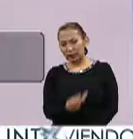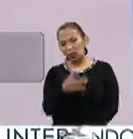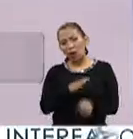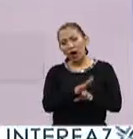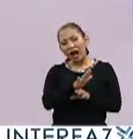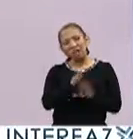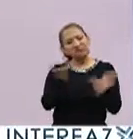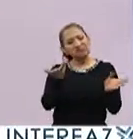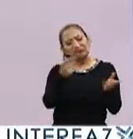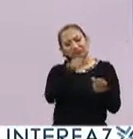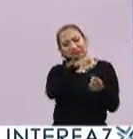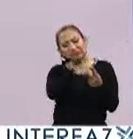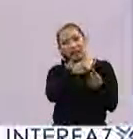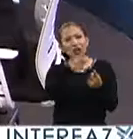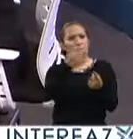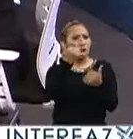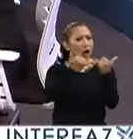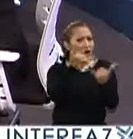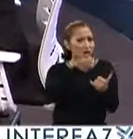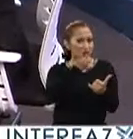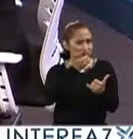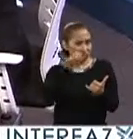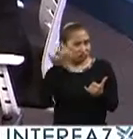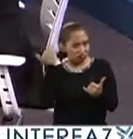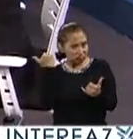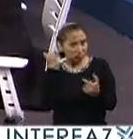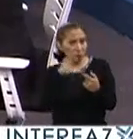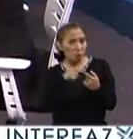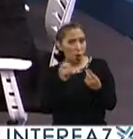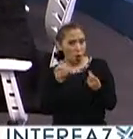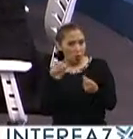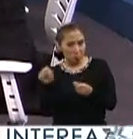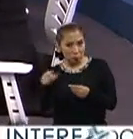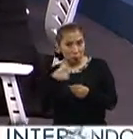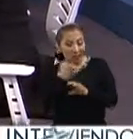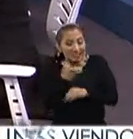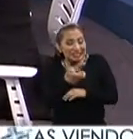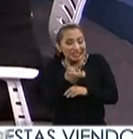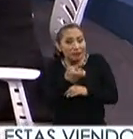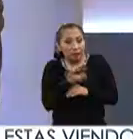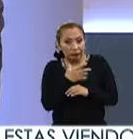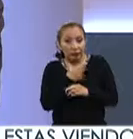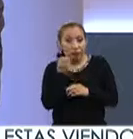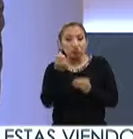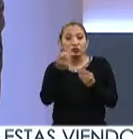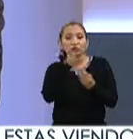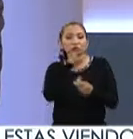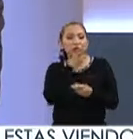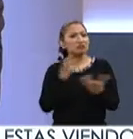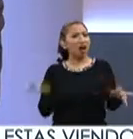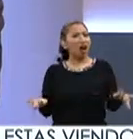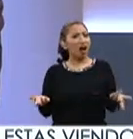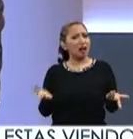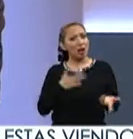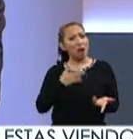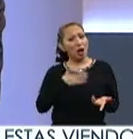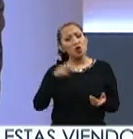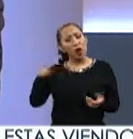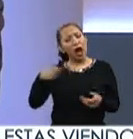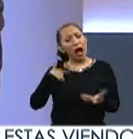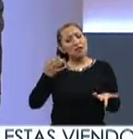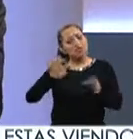de videojuegos, si son los tradicionales, si hay nuevos, te lo hacía precisamente por ello, porque a lo mejor muchos padres dicen, pues qué bueno que hay